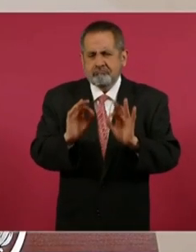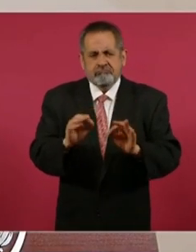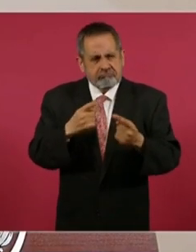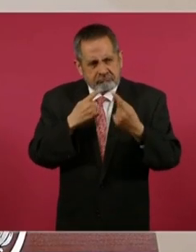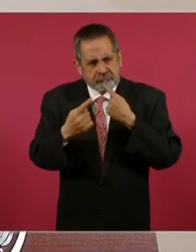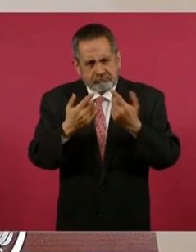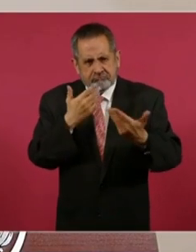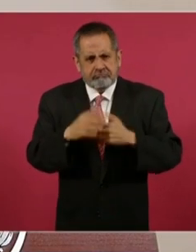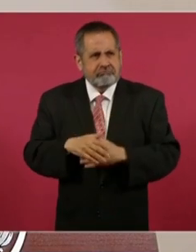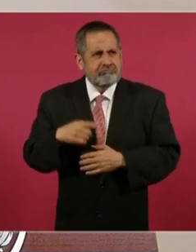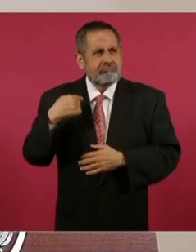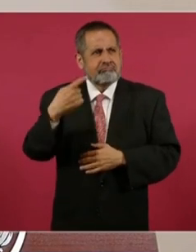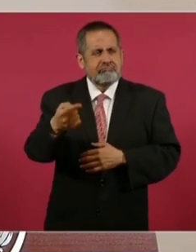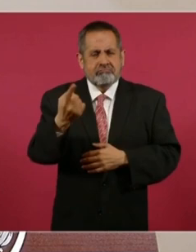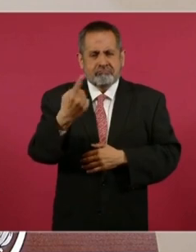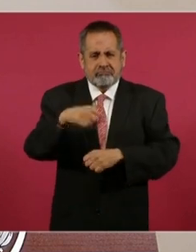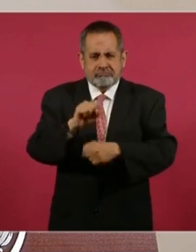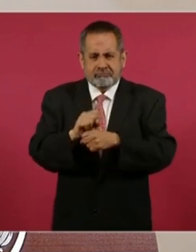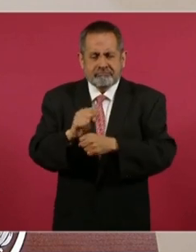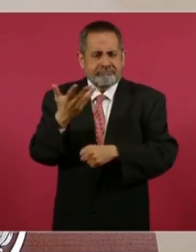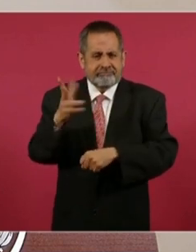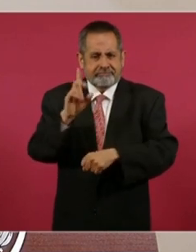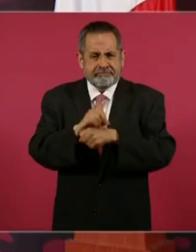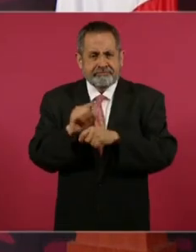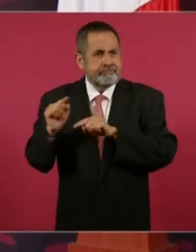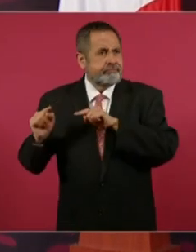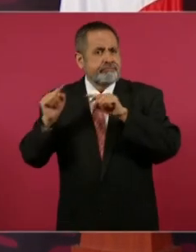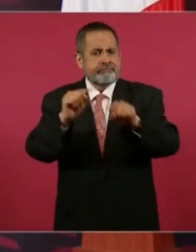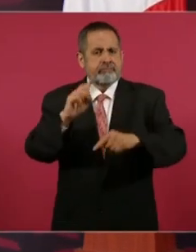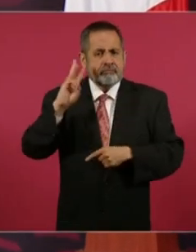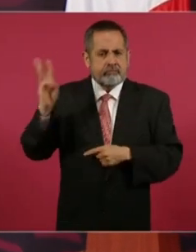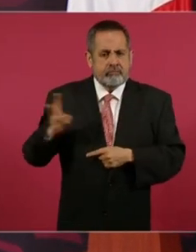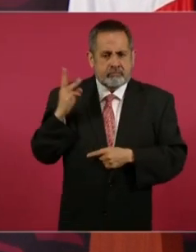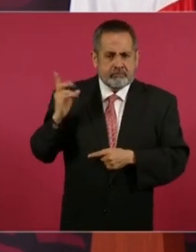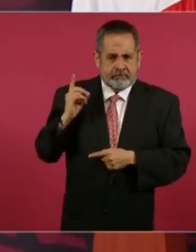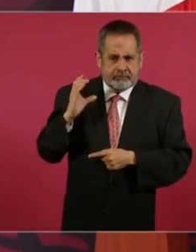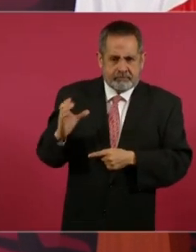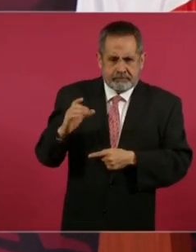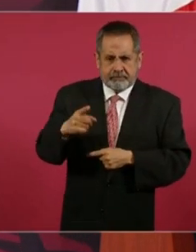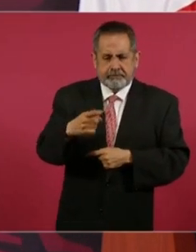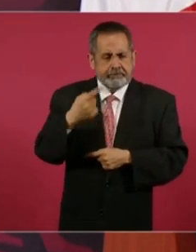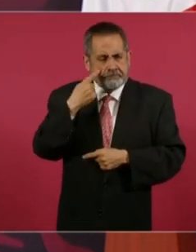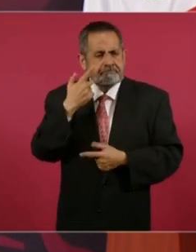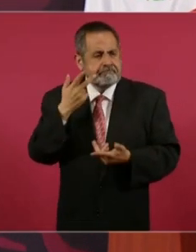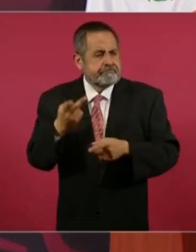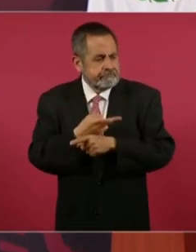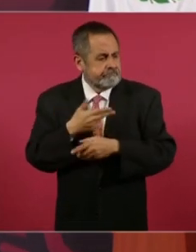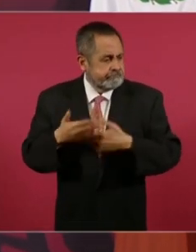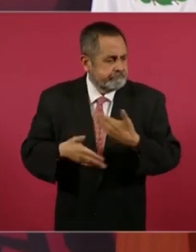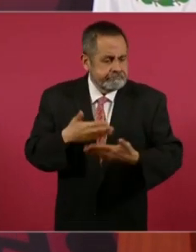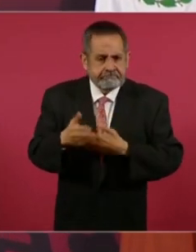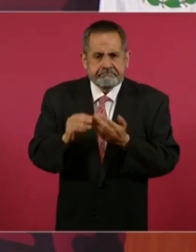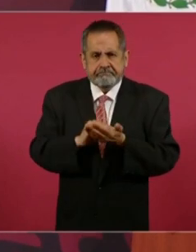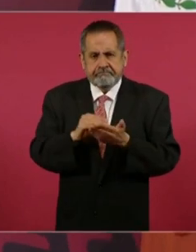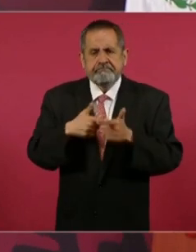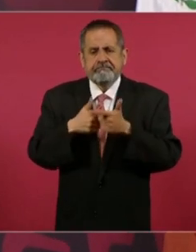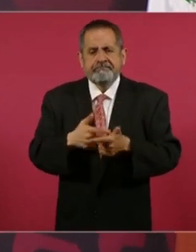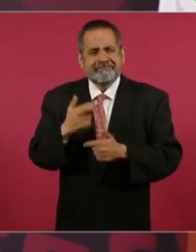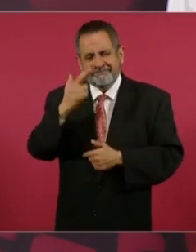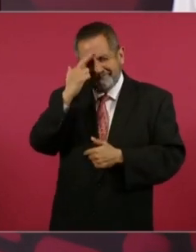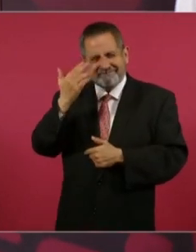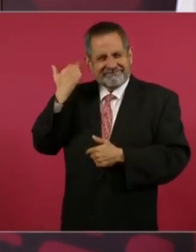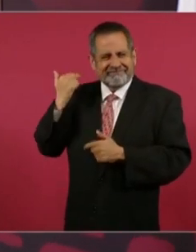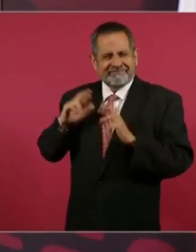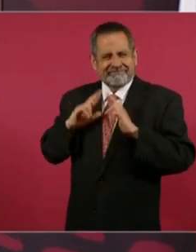en una semana, en 10 días, a Washington a darle continuidad a las